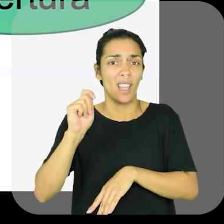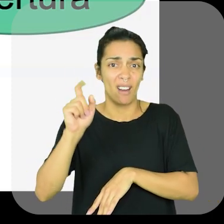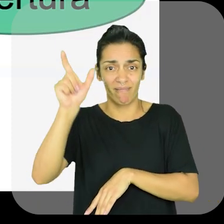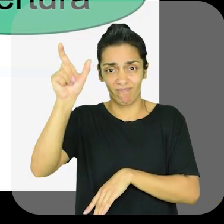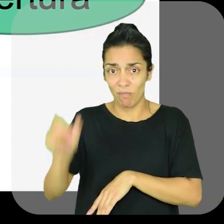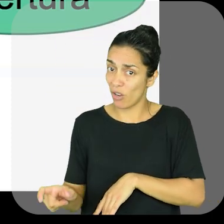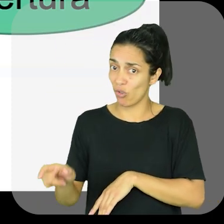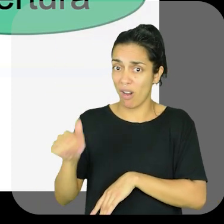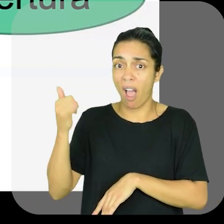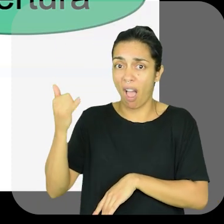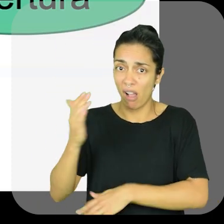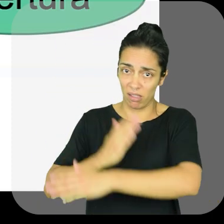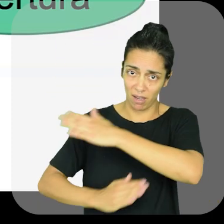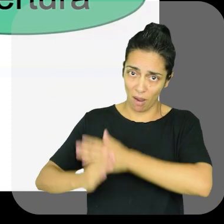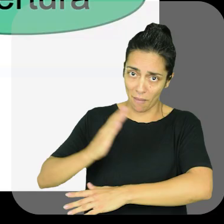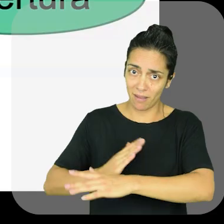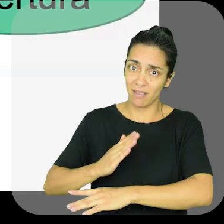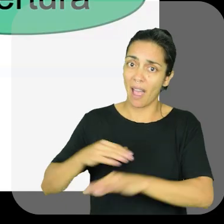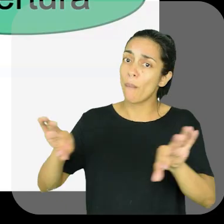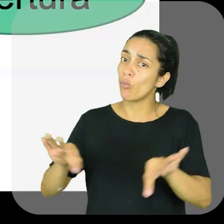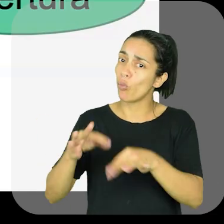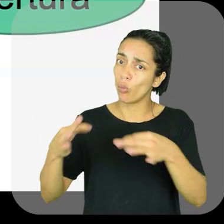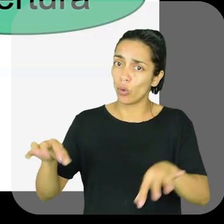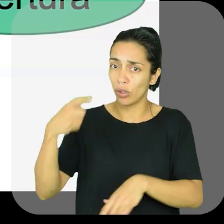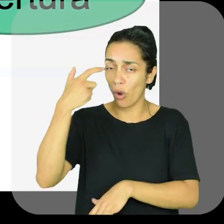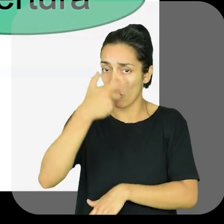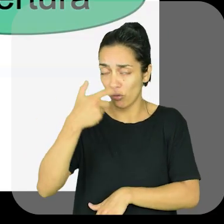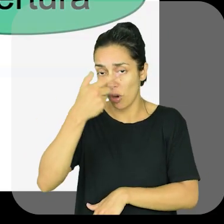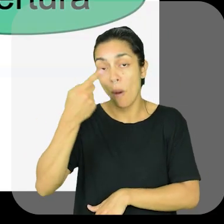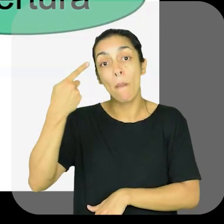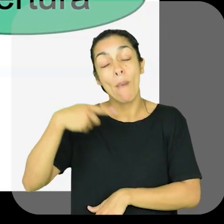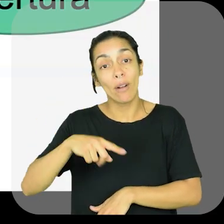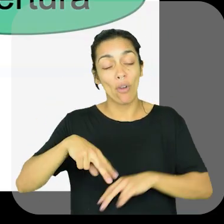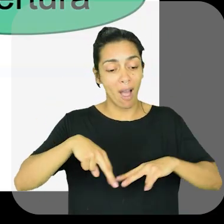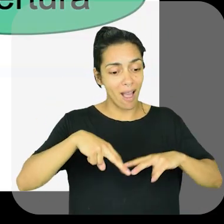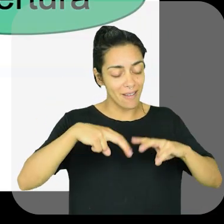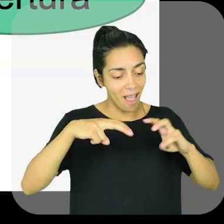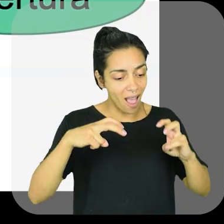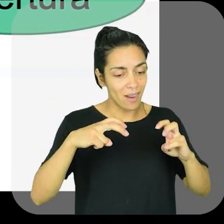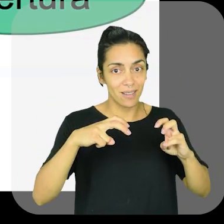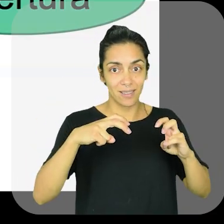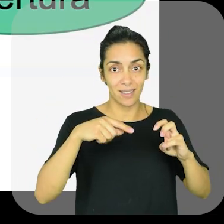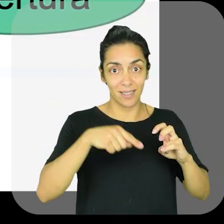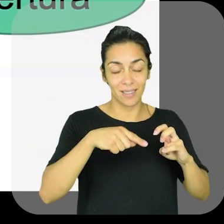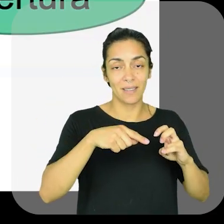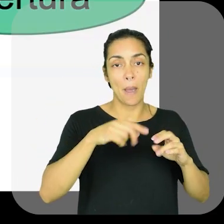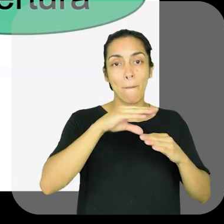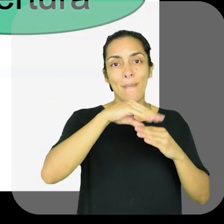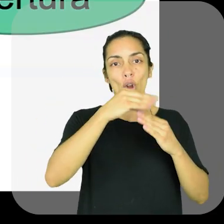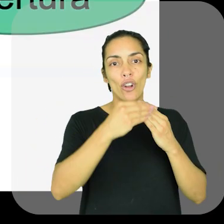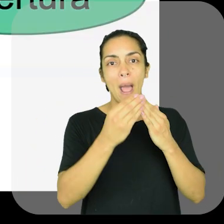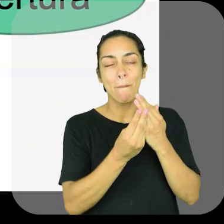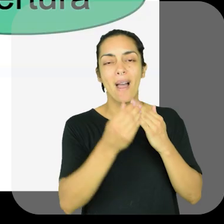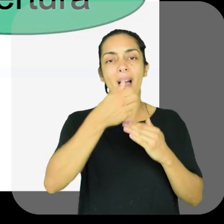ciegos. Entonces, esos análisis que les decía que se hicieron a partir de Atlas T y a partir de